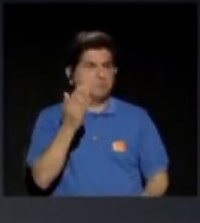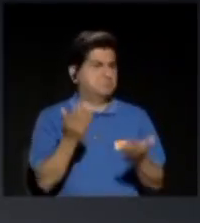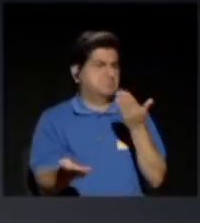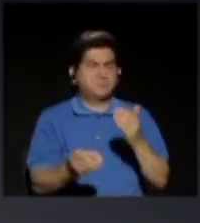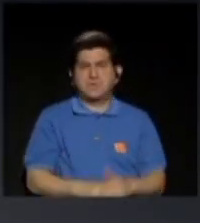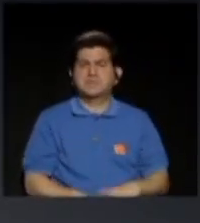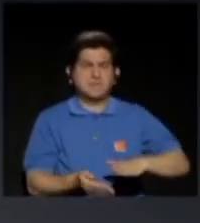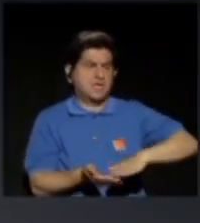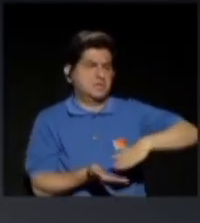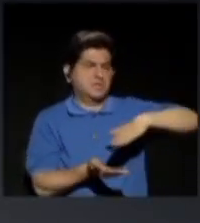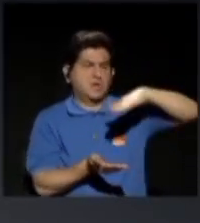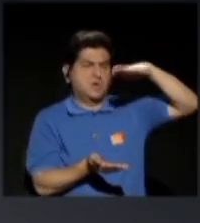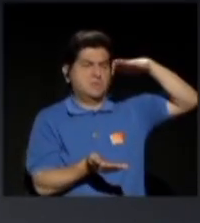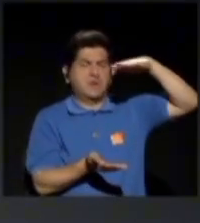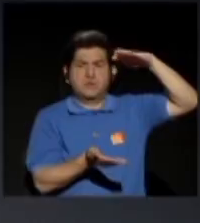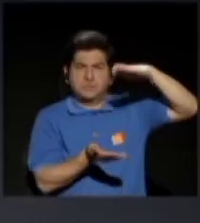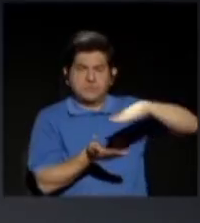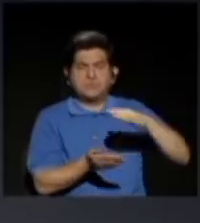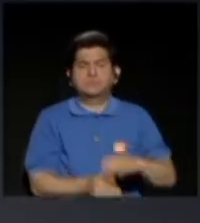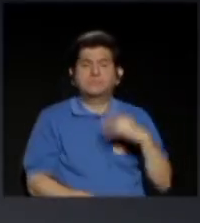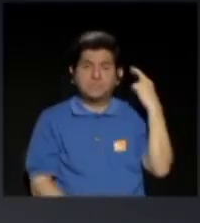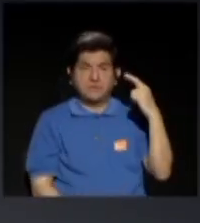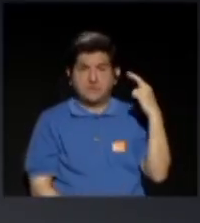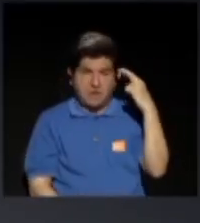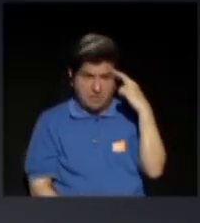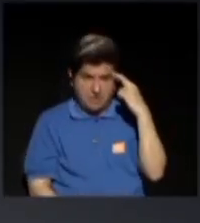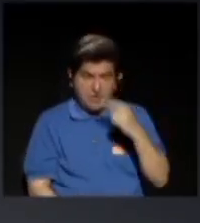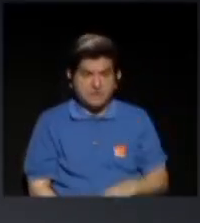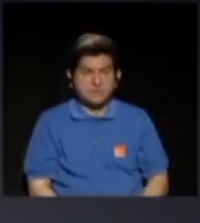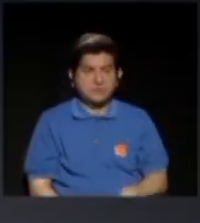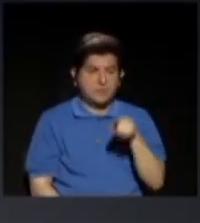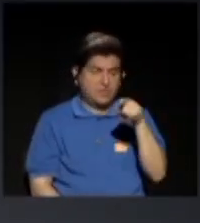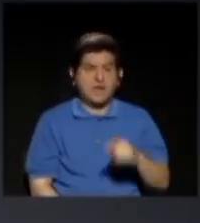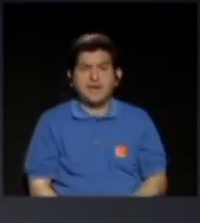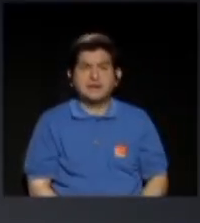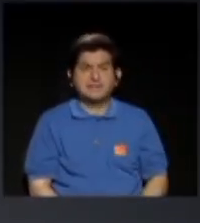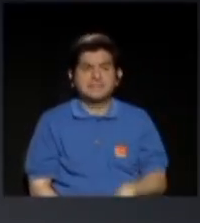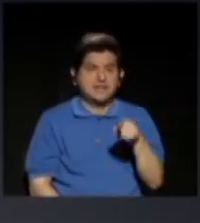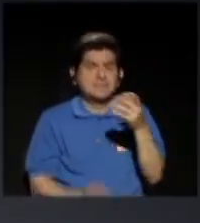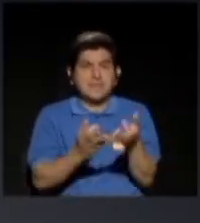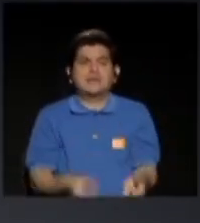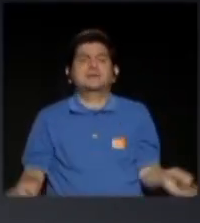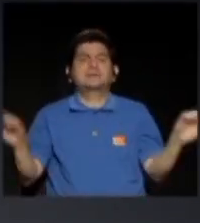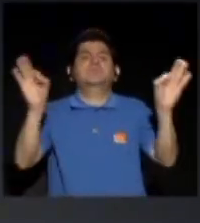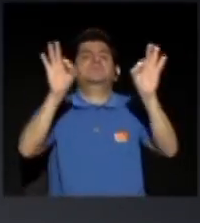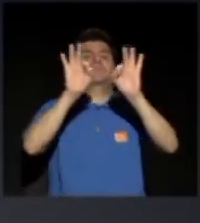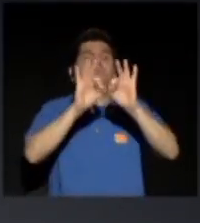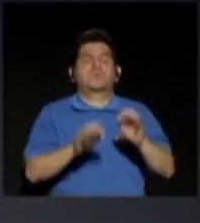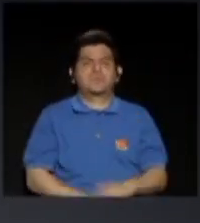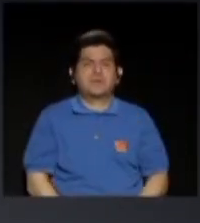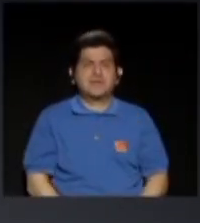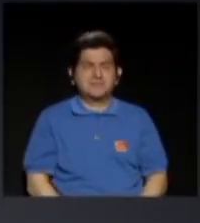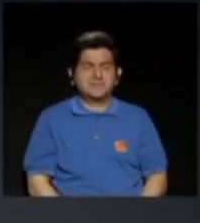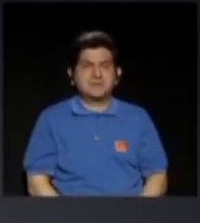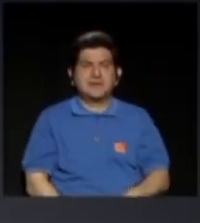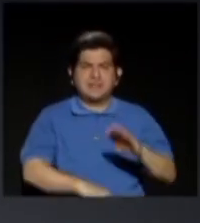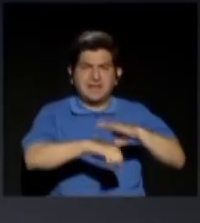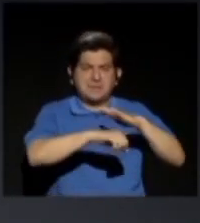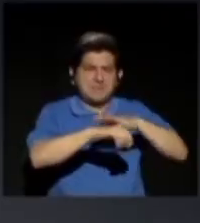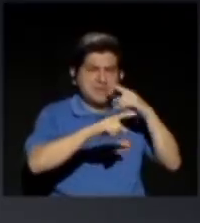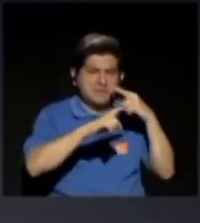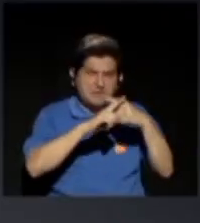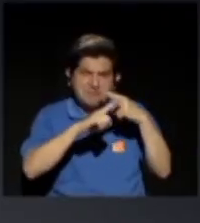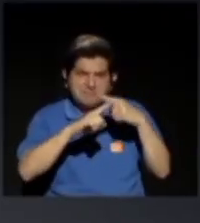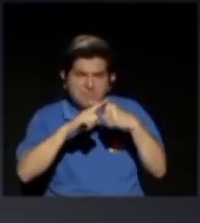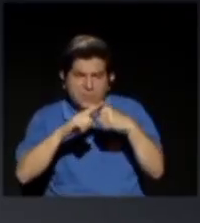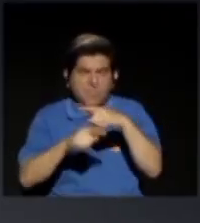del incremento o decremento, sino por la ponderación, que es el numerito que multiplica o